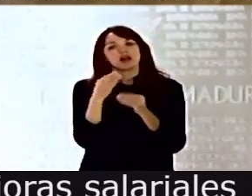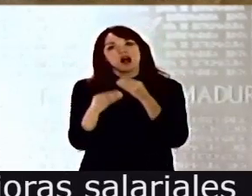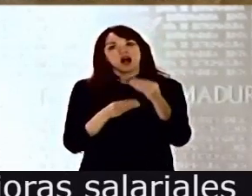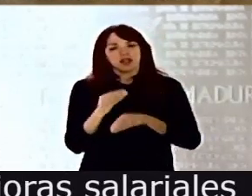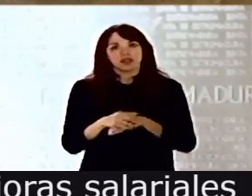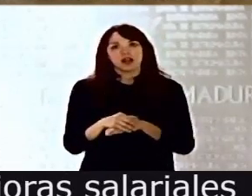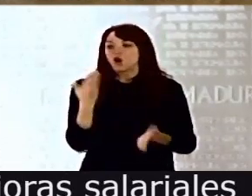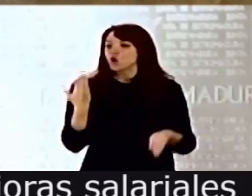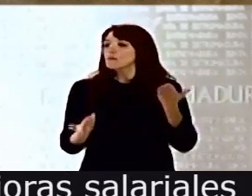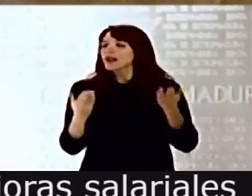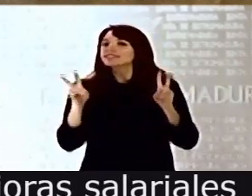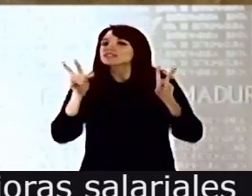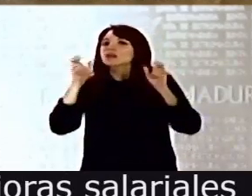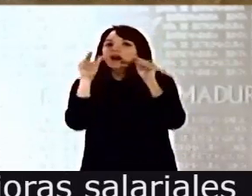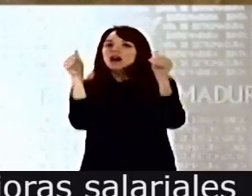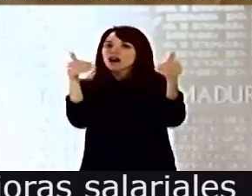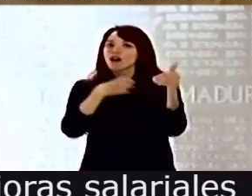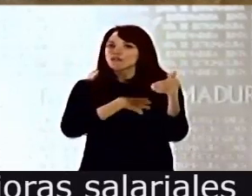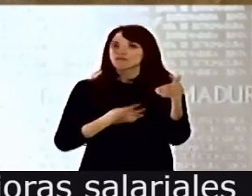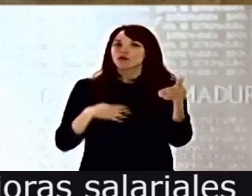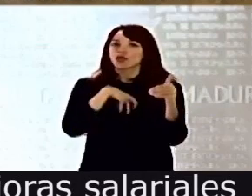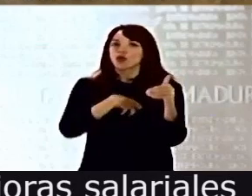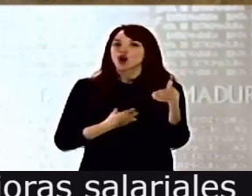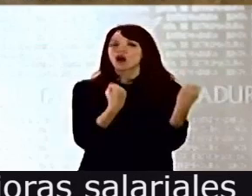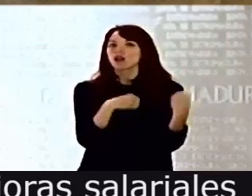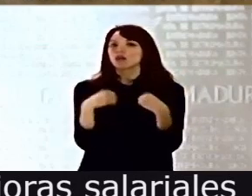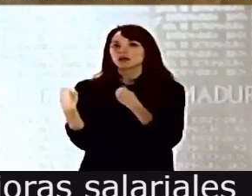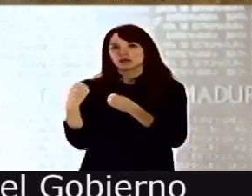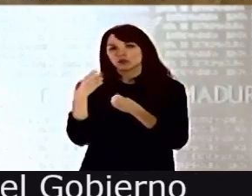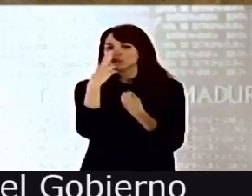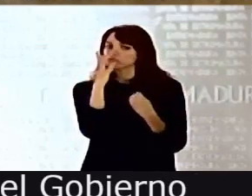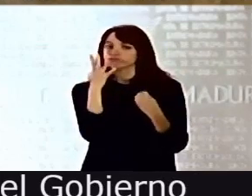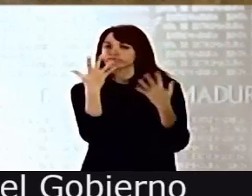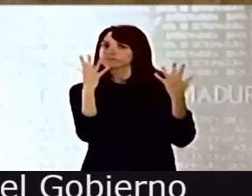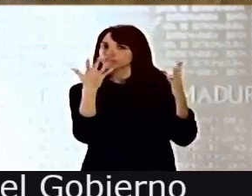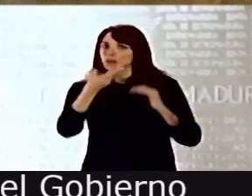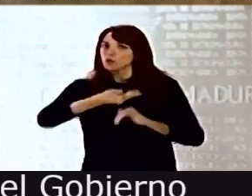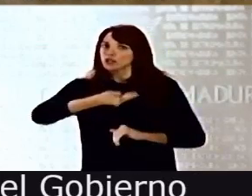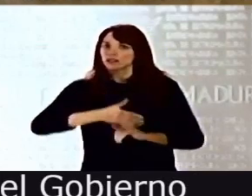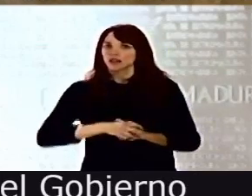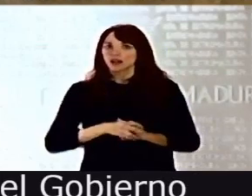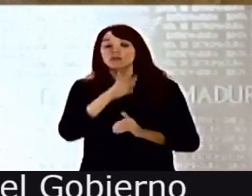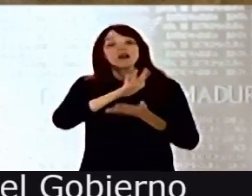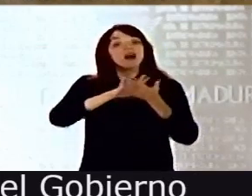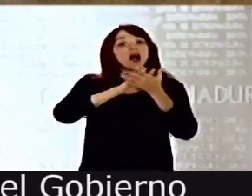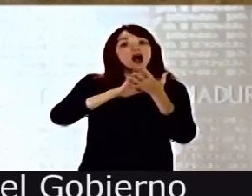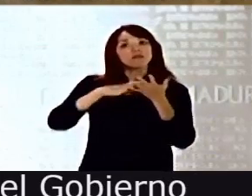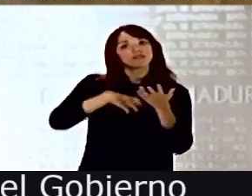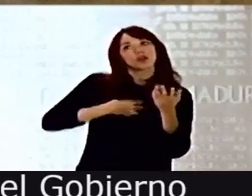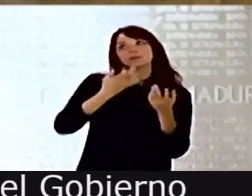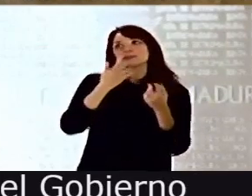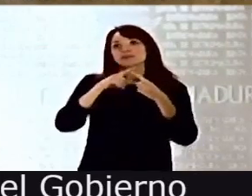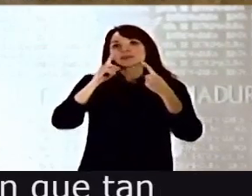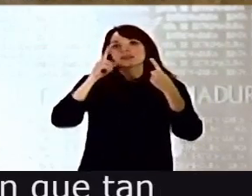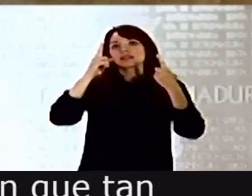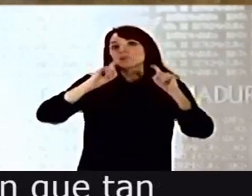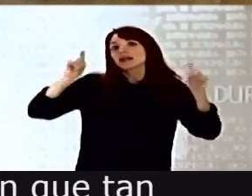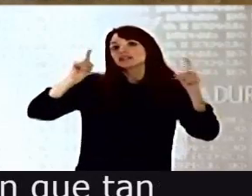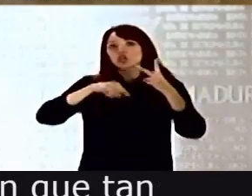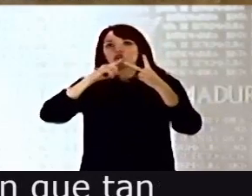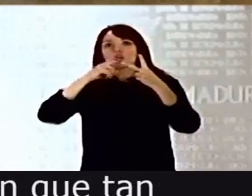de los funcionarios de nuestra Administración, que tan importantes son, ¿no? Porque cuando hablamos de los funcionarios hablamos de los maestros, hablamos de